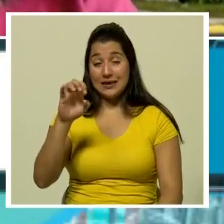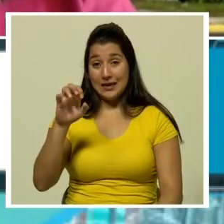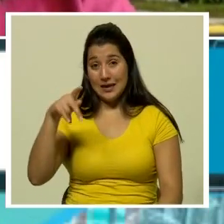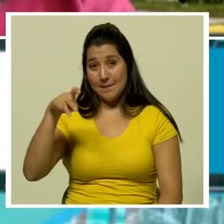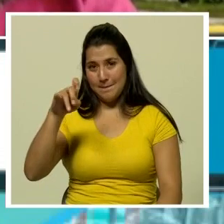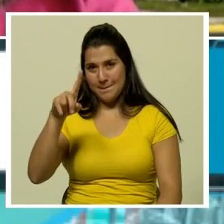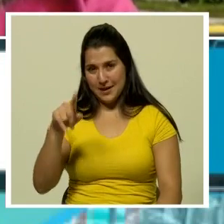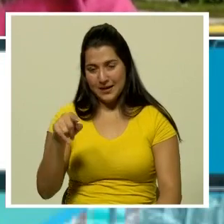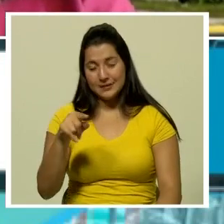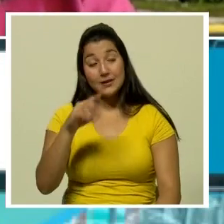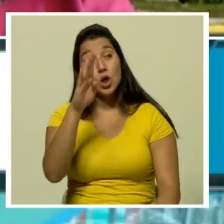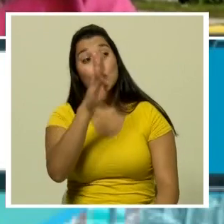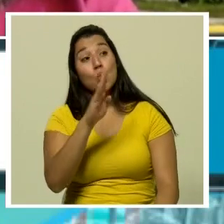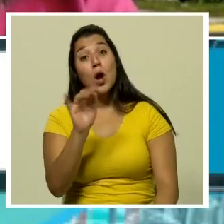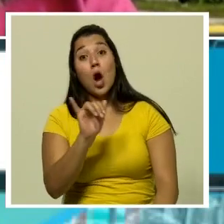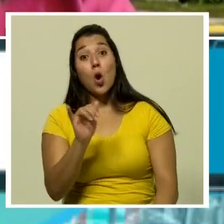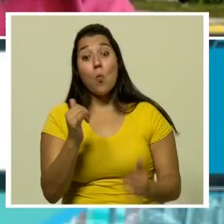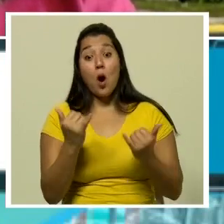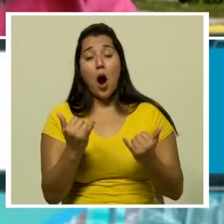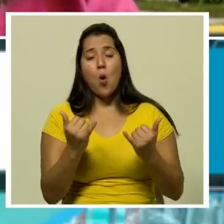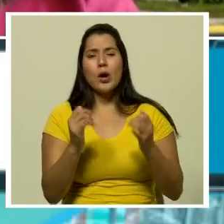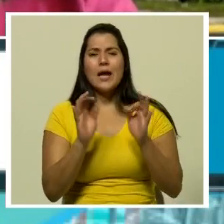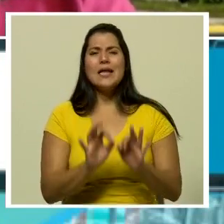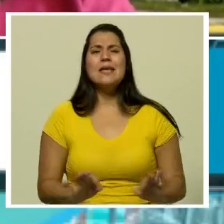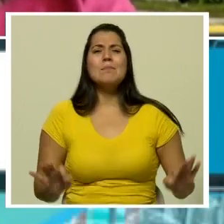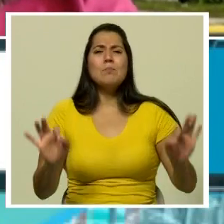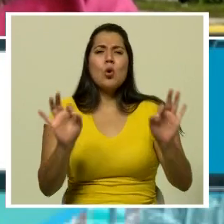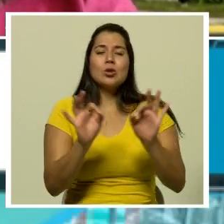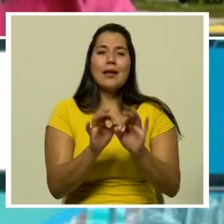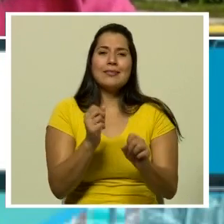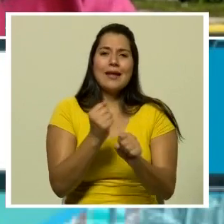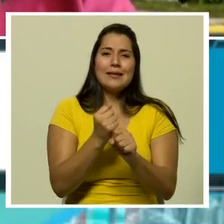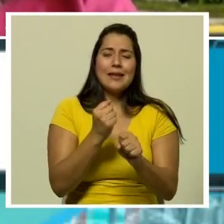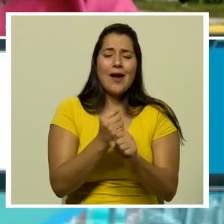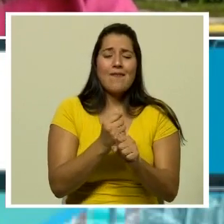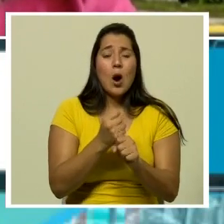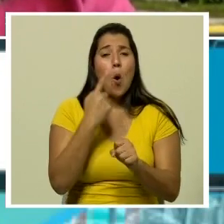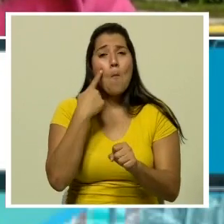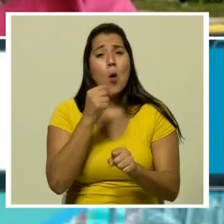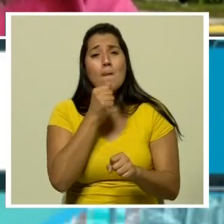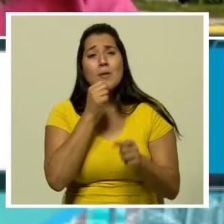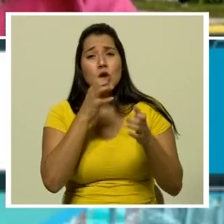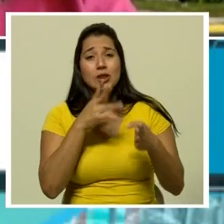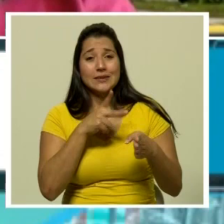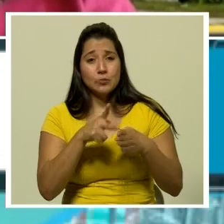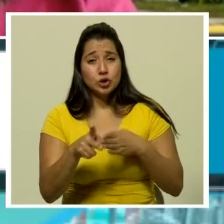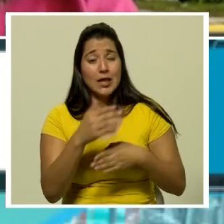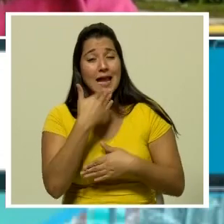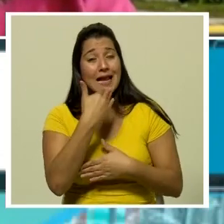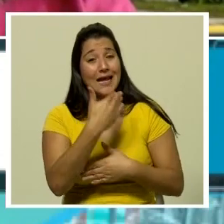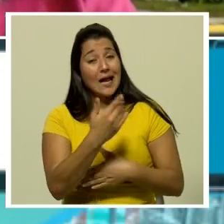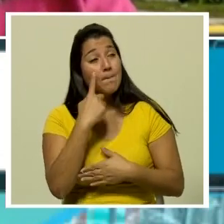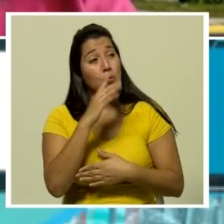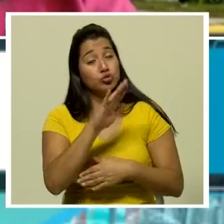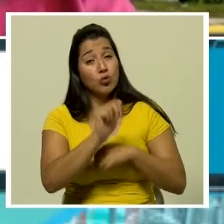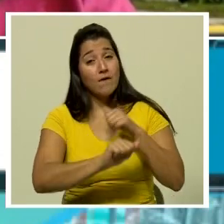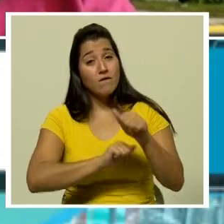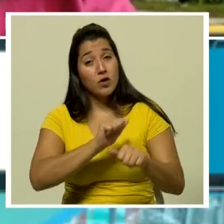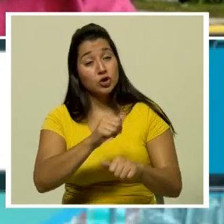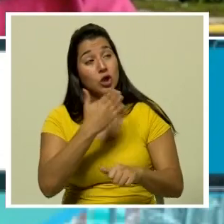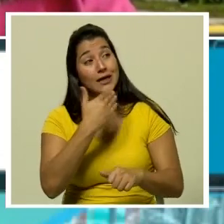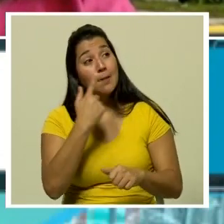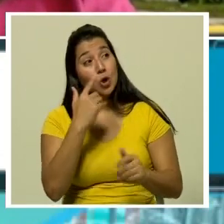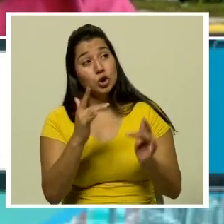frase. Nunca como ahora fue tan importante el trabajo de la prensa profesional. Gracias, Ani, por el esfuerzo. Gracias por estar